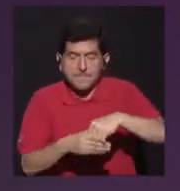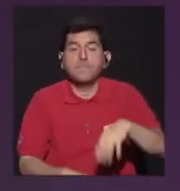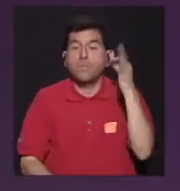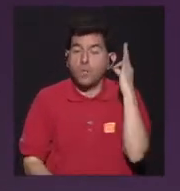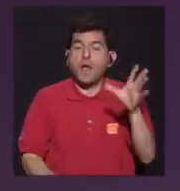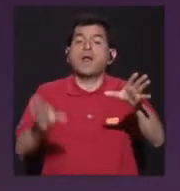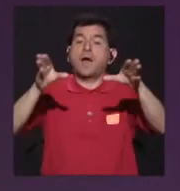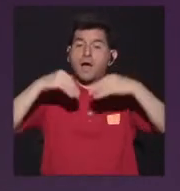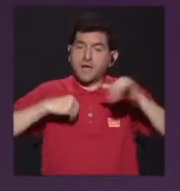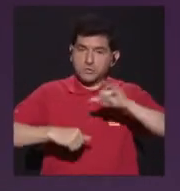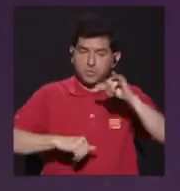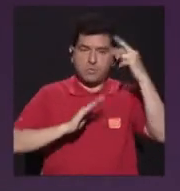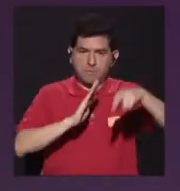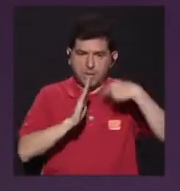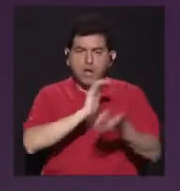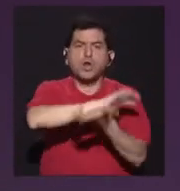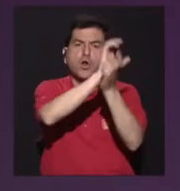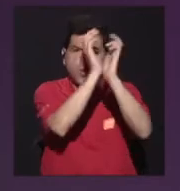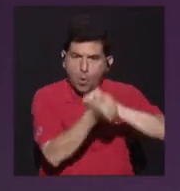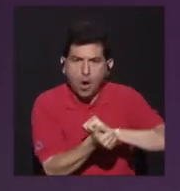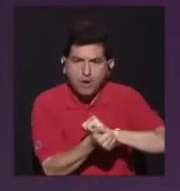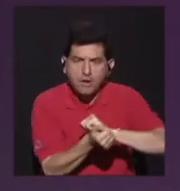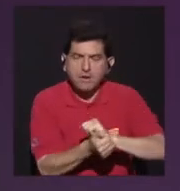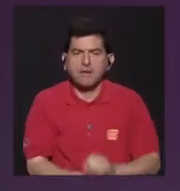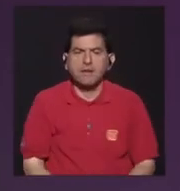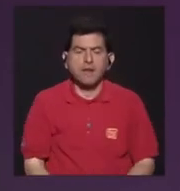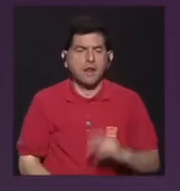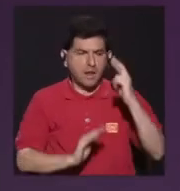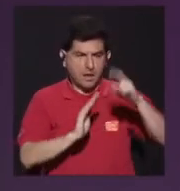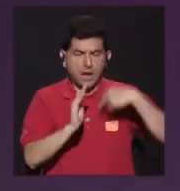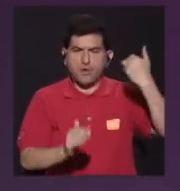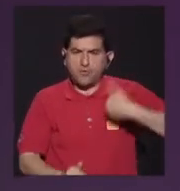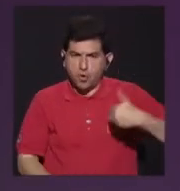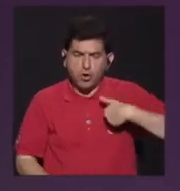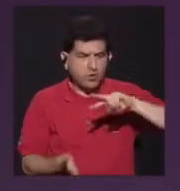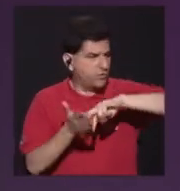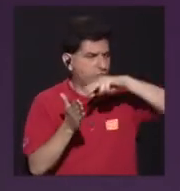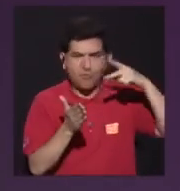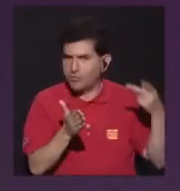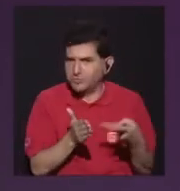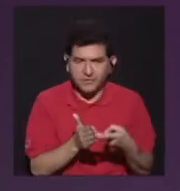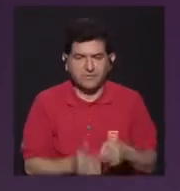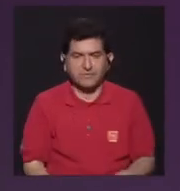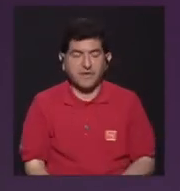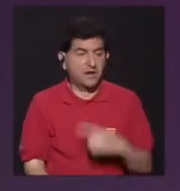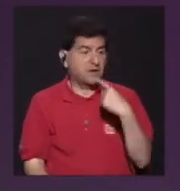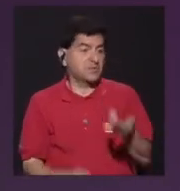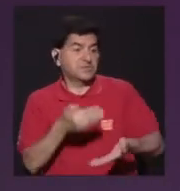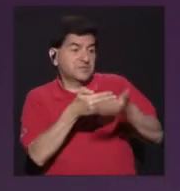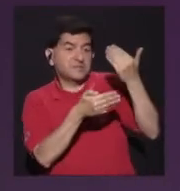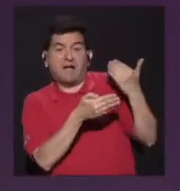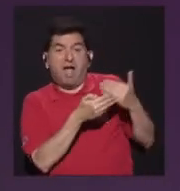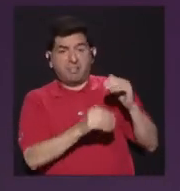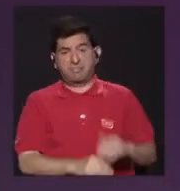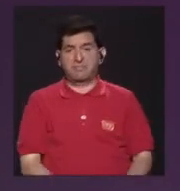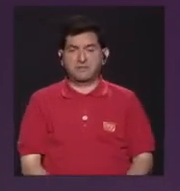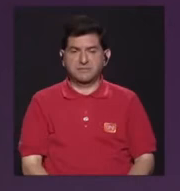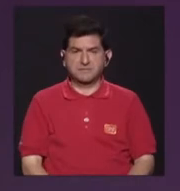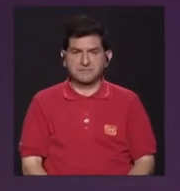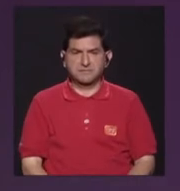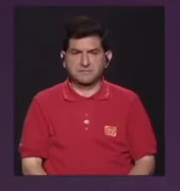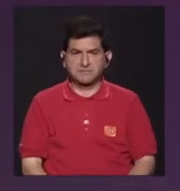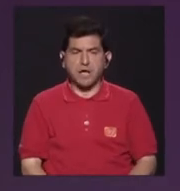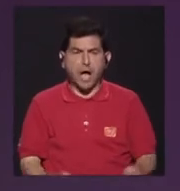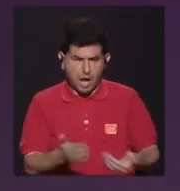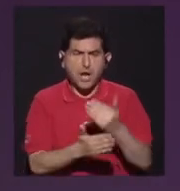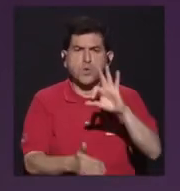asuma que los roles están cambiando, que los roles de los hombres ya no son como debían ser antes, ¿verdad? Que asuma que hay